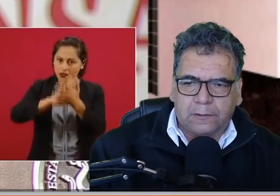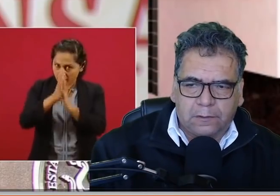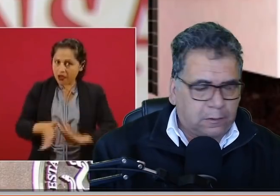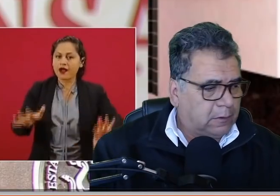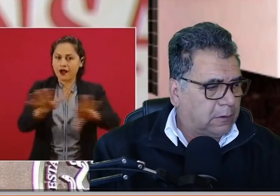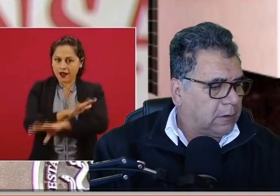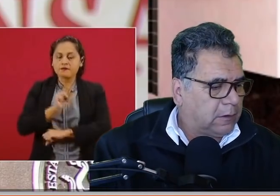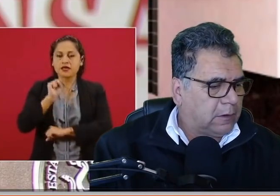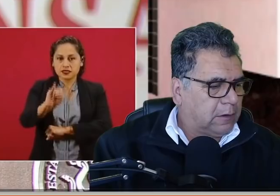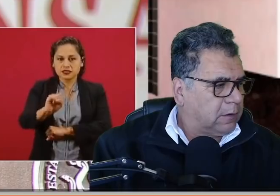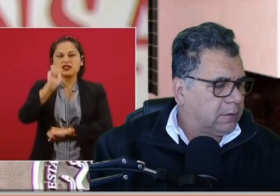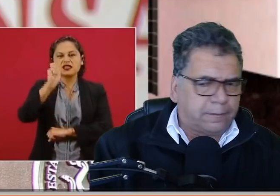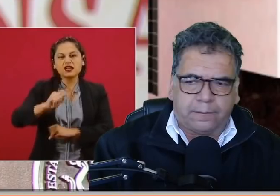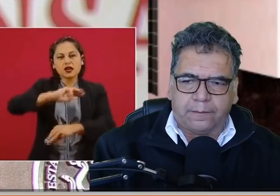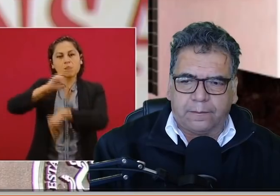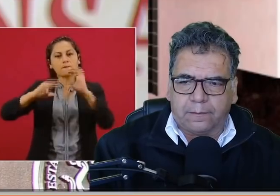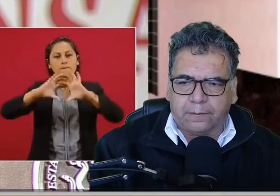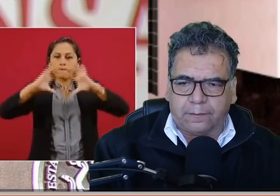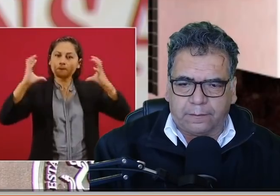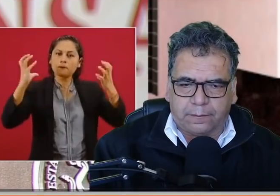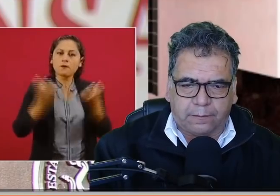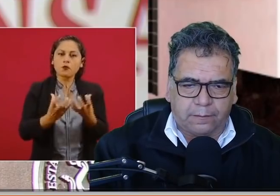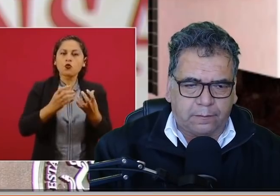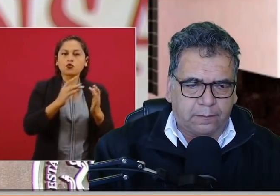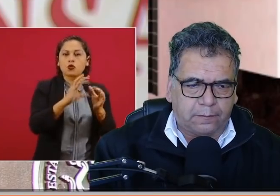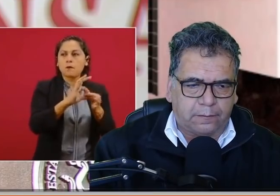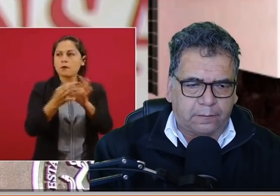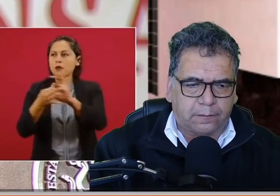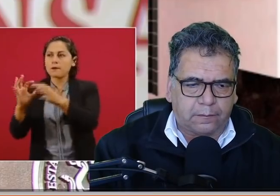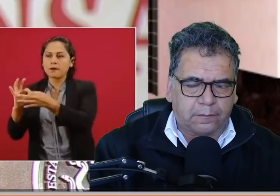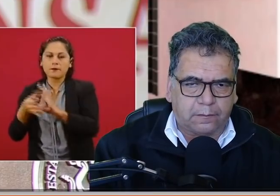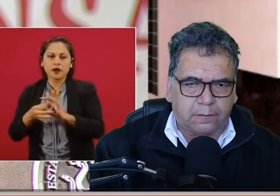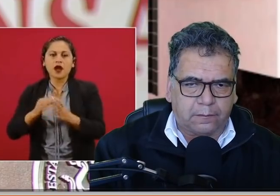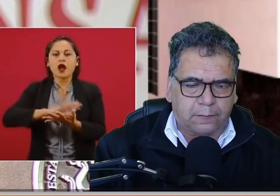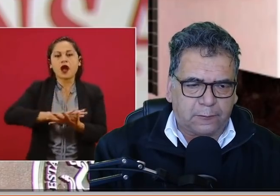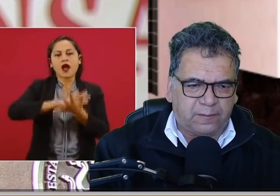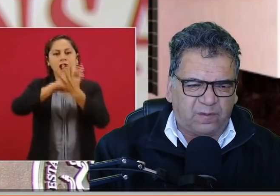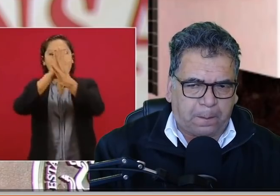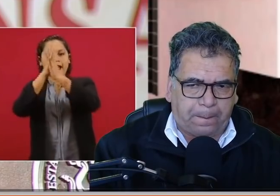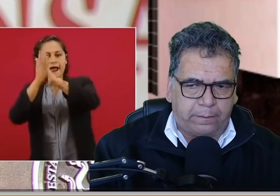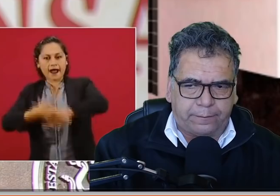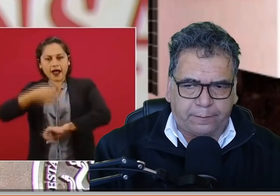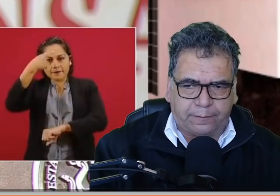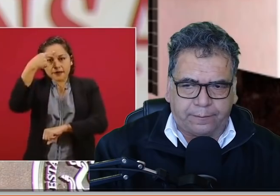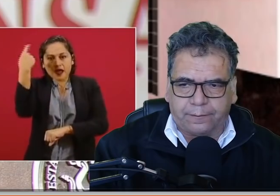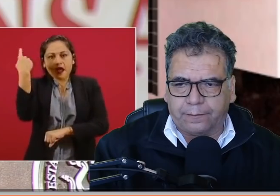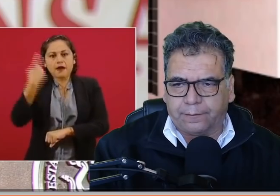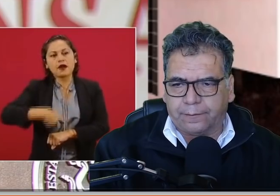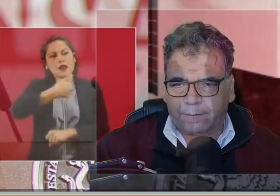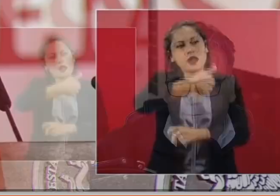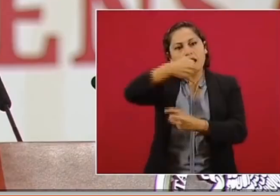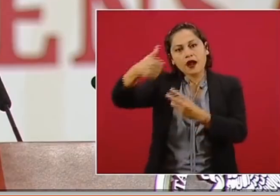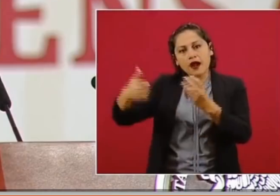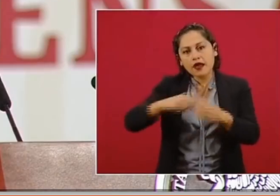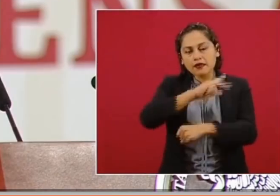La globalización está mutando hacia una regionalización. Esto supone una gran oportunidad para que